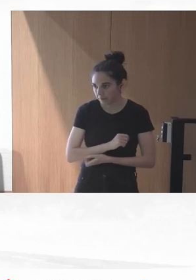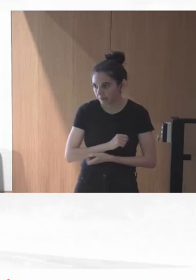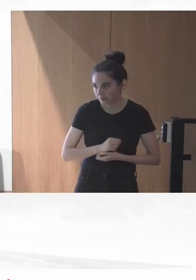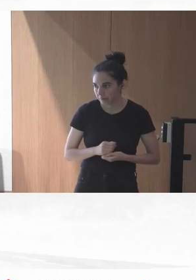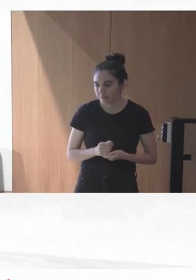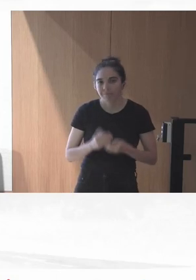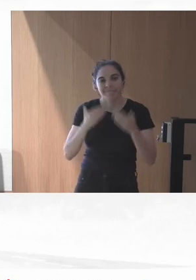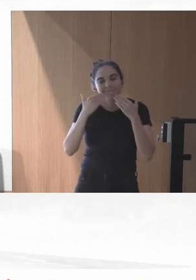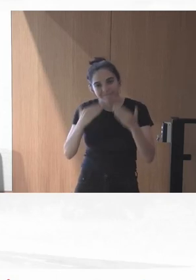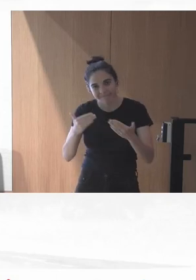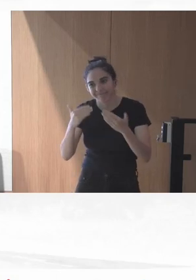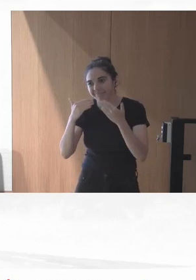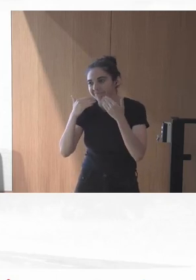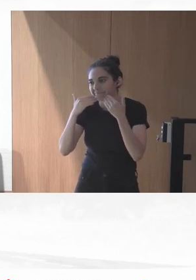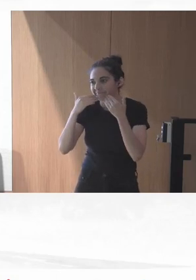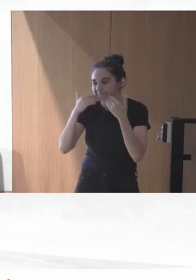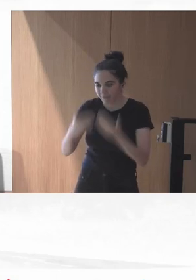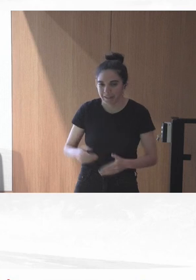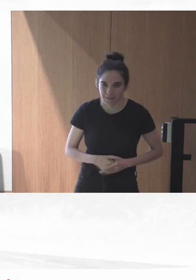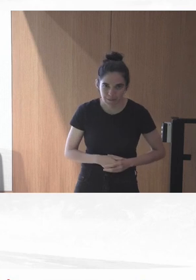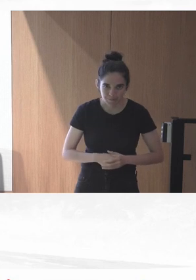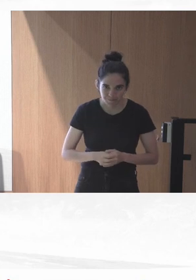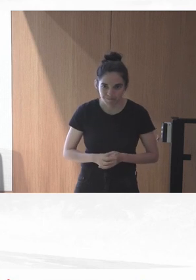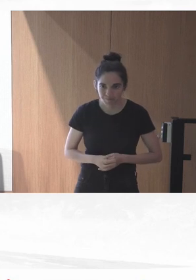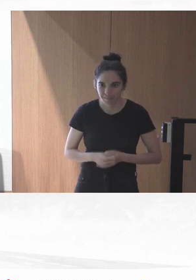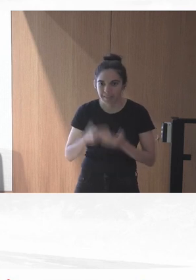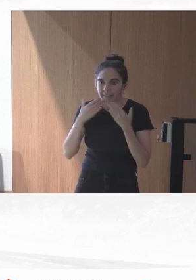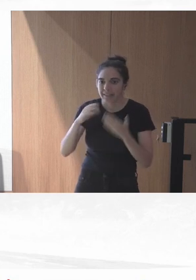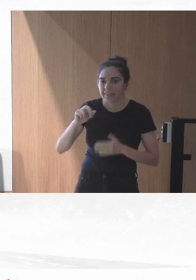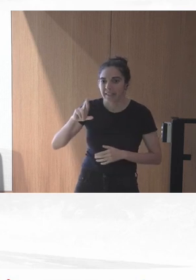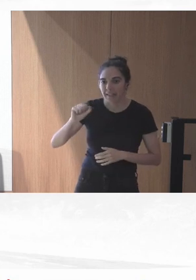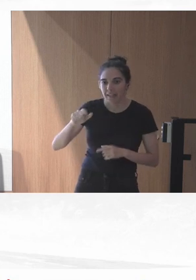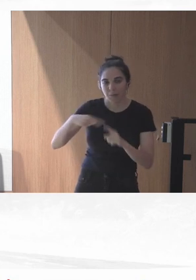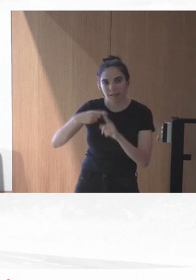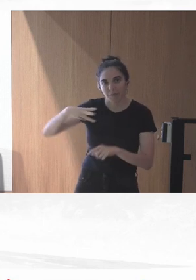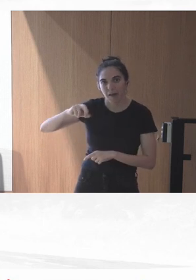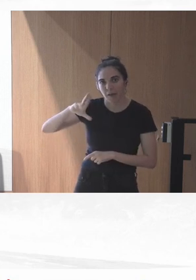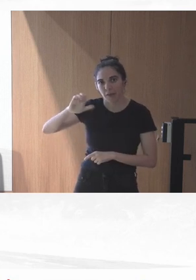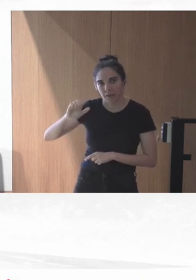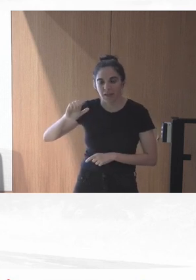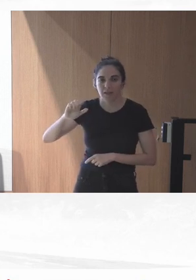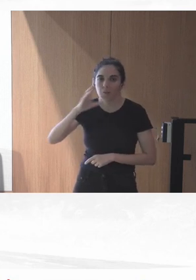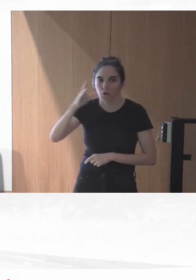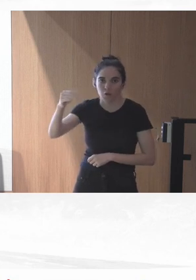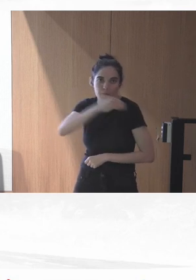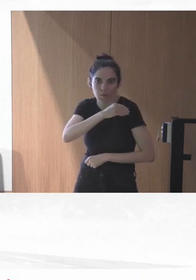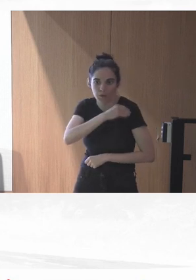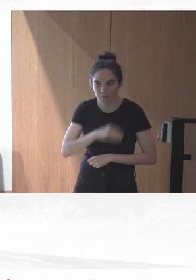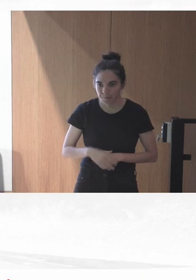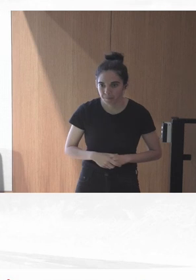Thank you so much. Thank you so much, Sara. Muchas gracias, Sara y Marce, por tu pregunta. Por